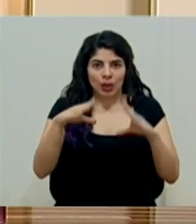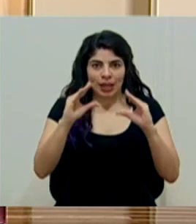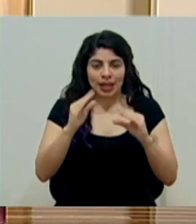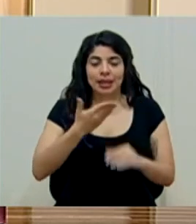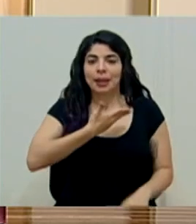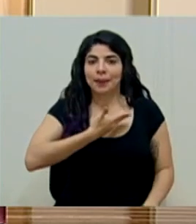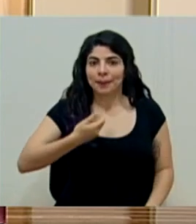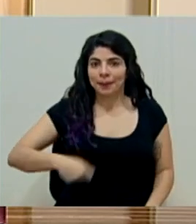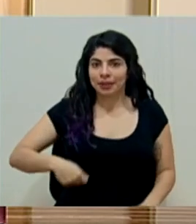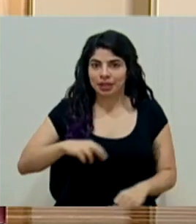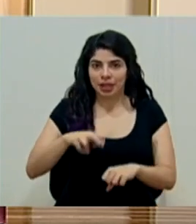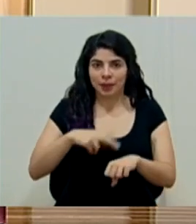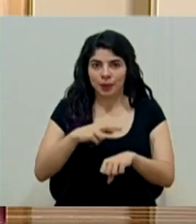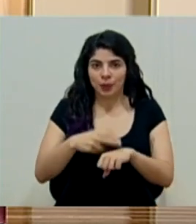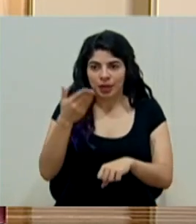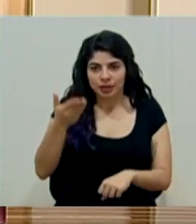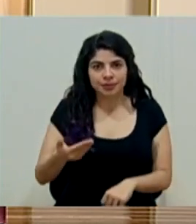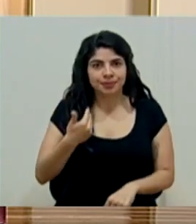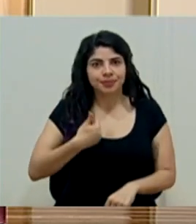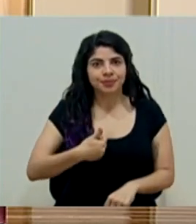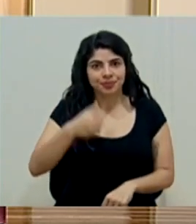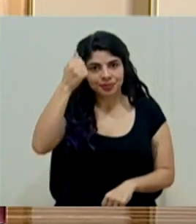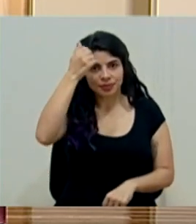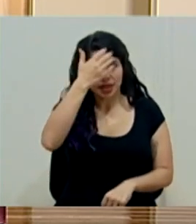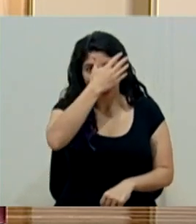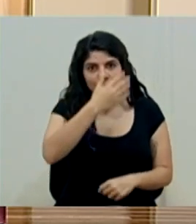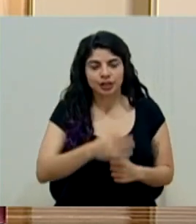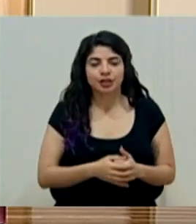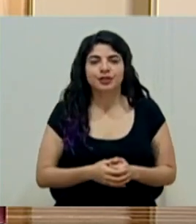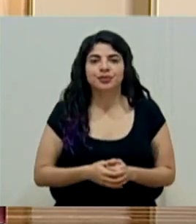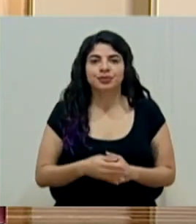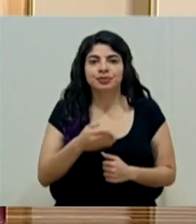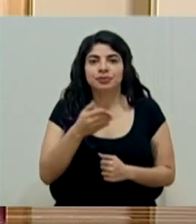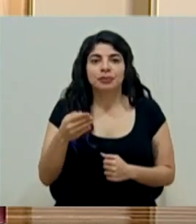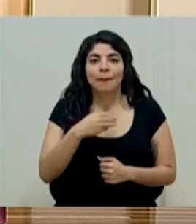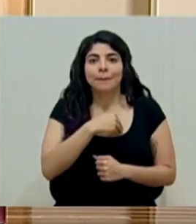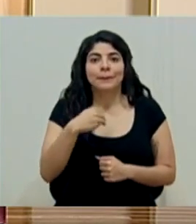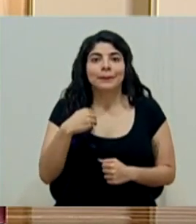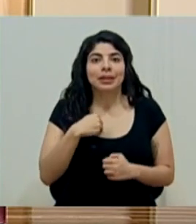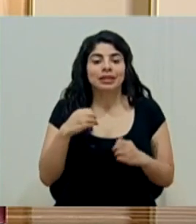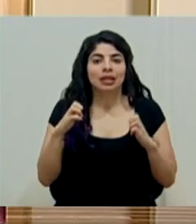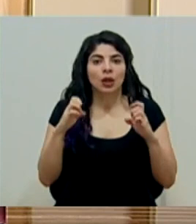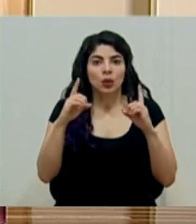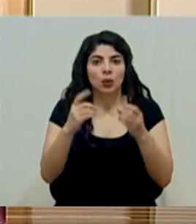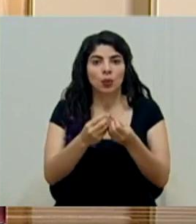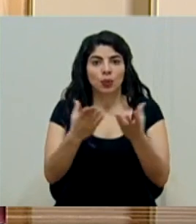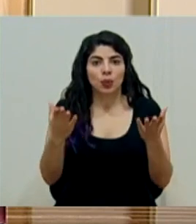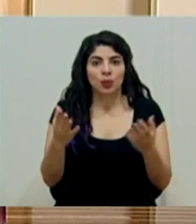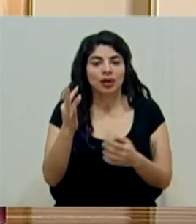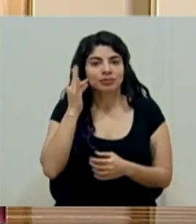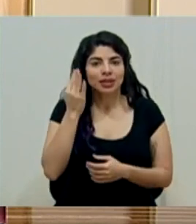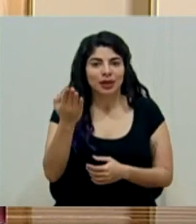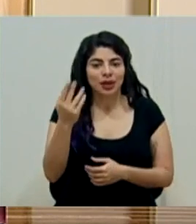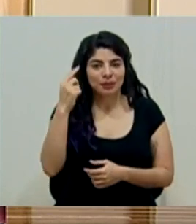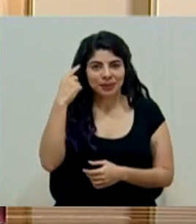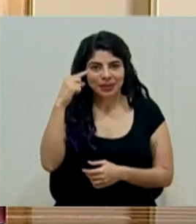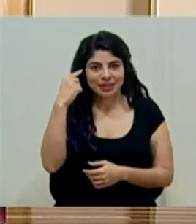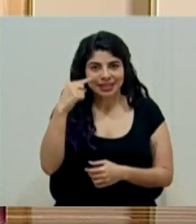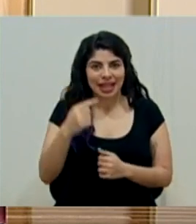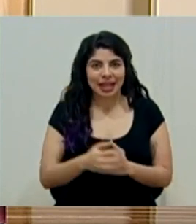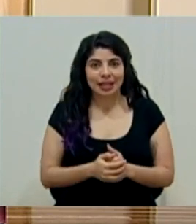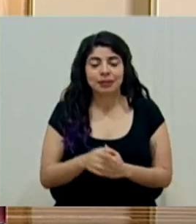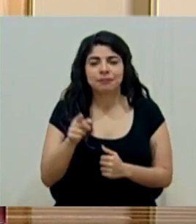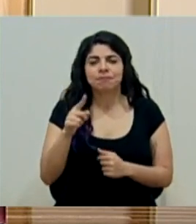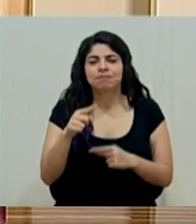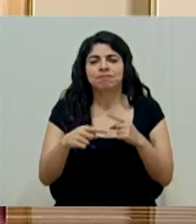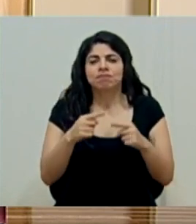al presidente de la República, el señor Carlos Alvarado Quesada, a la ministra de Educación Pública, la señora Giselle Cruz,